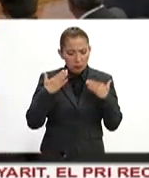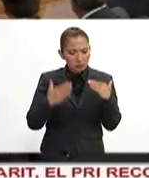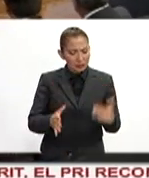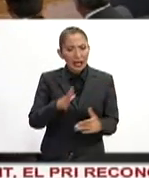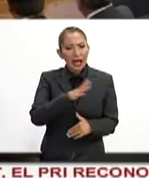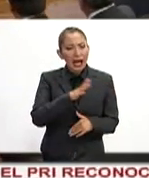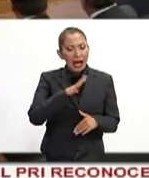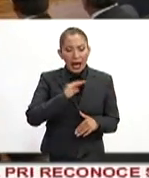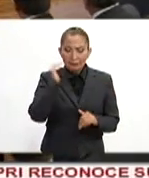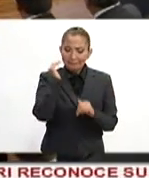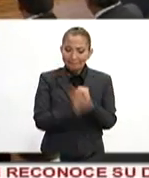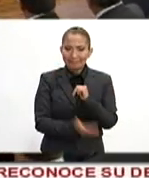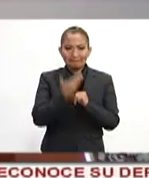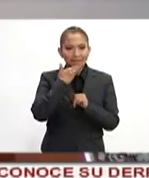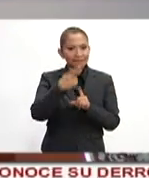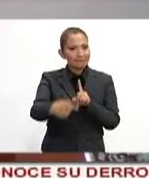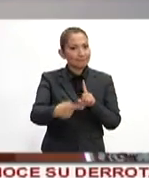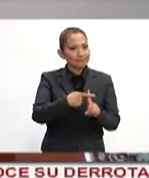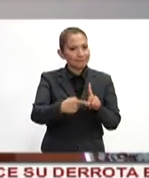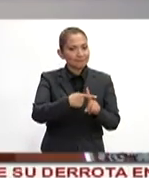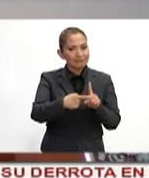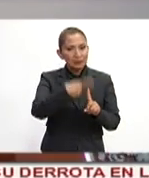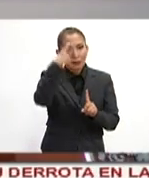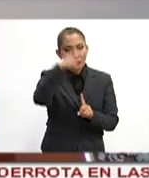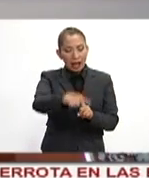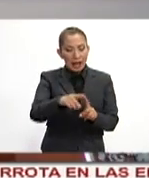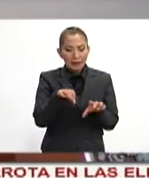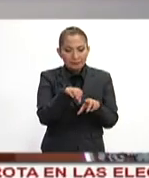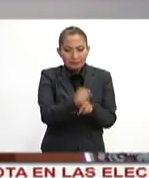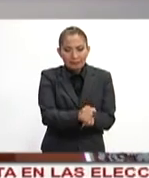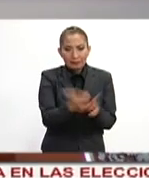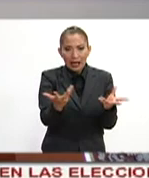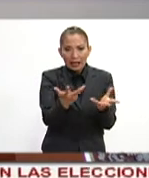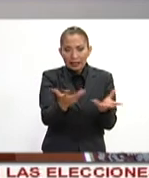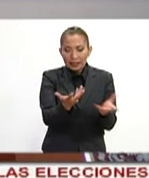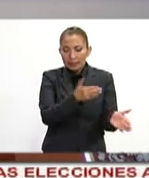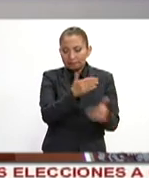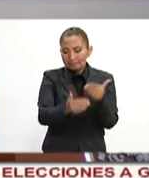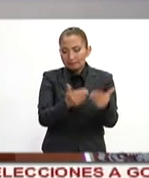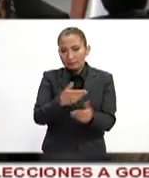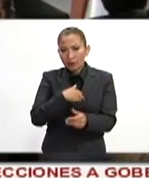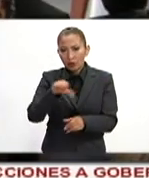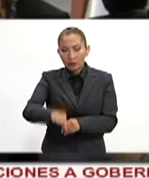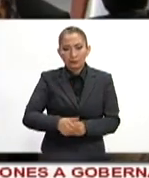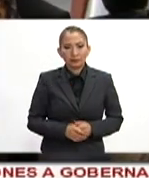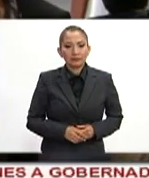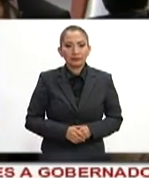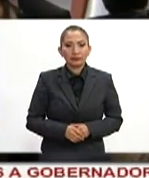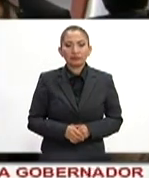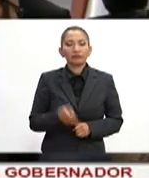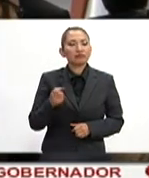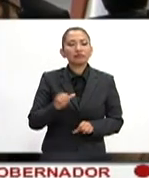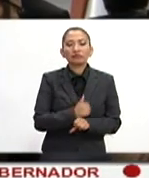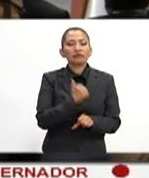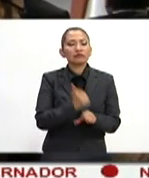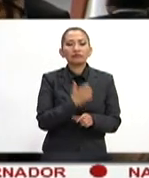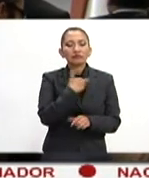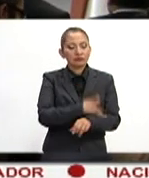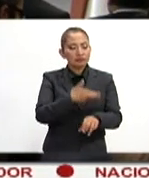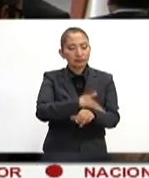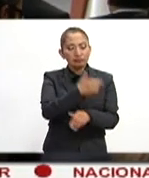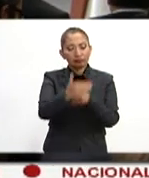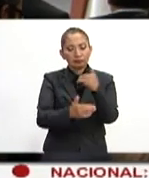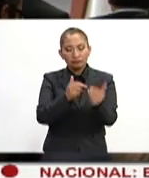que habrá un cierre muy positivo para afianzar lo realizado hasta el día de hoy. Esto consolidará el